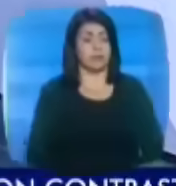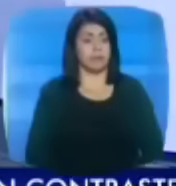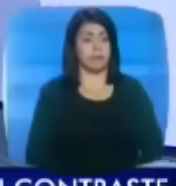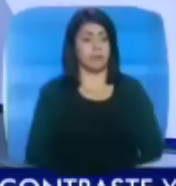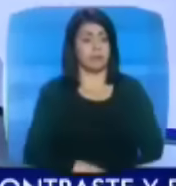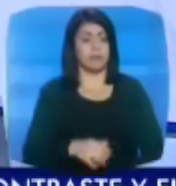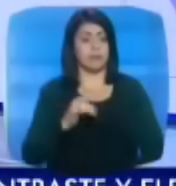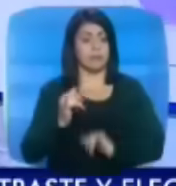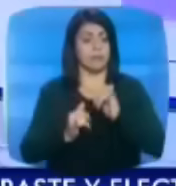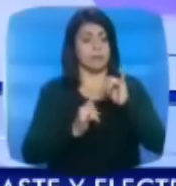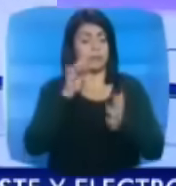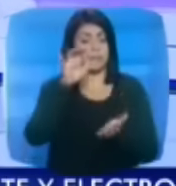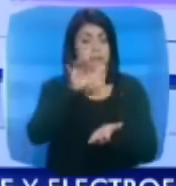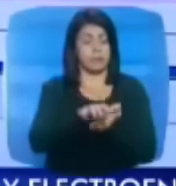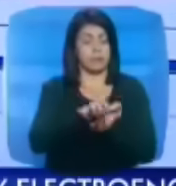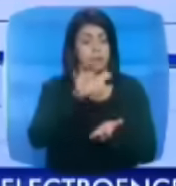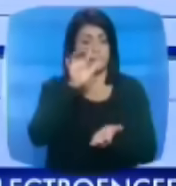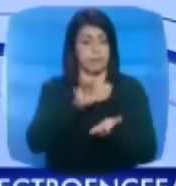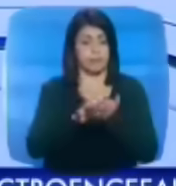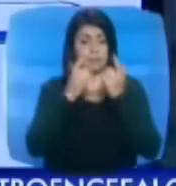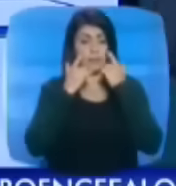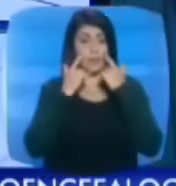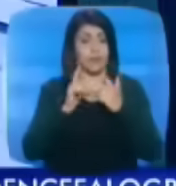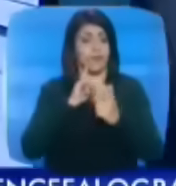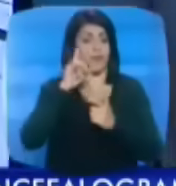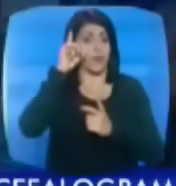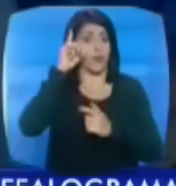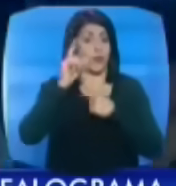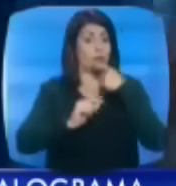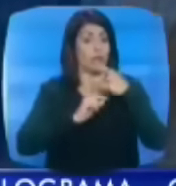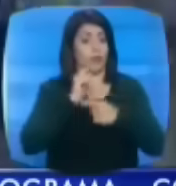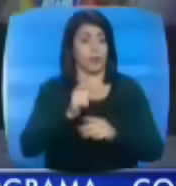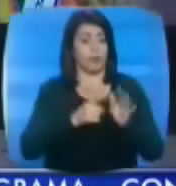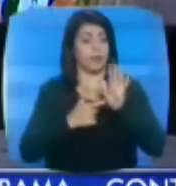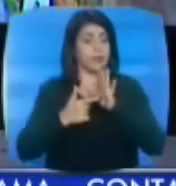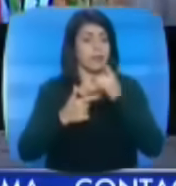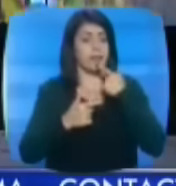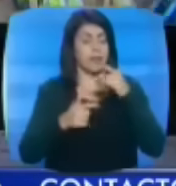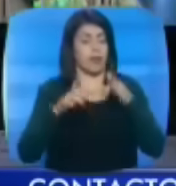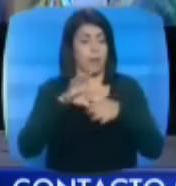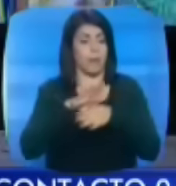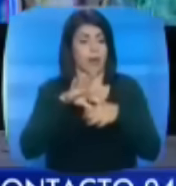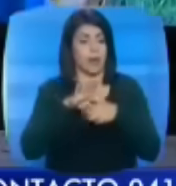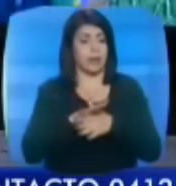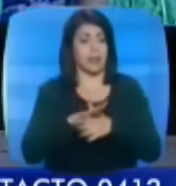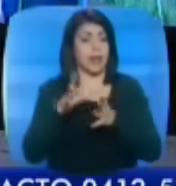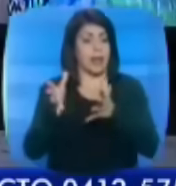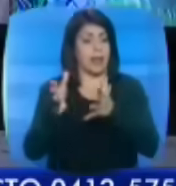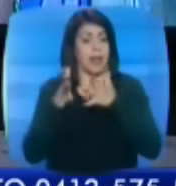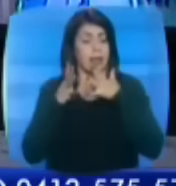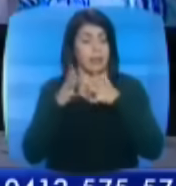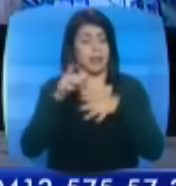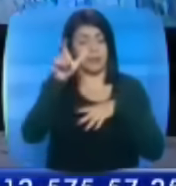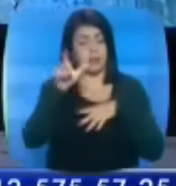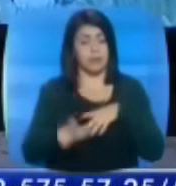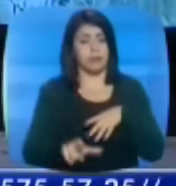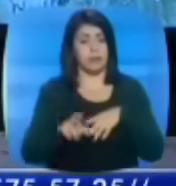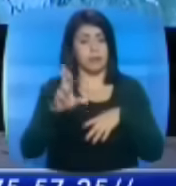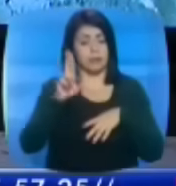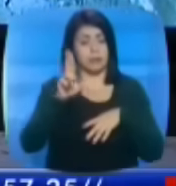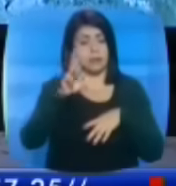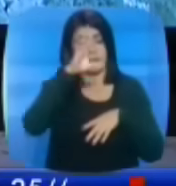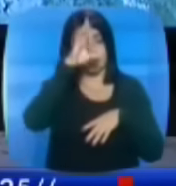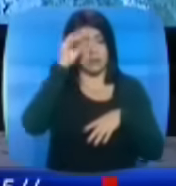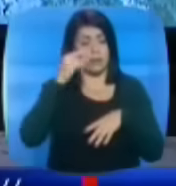video del bebé hipopótamo Mudem, estrella en redes sociales, que predijo este martes la victoria del candidato republicano a la